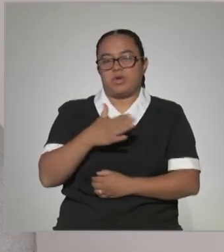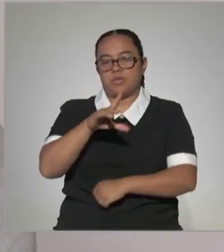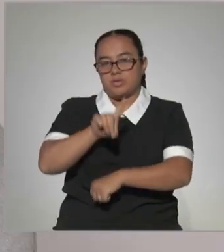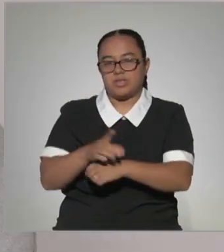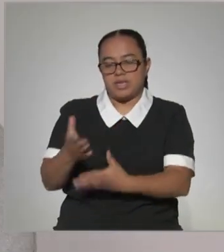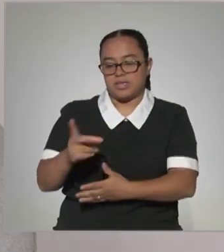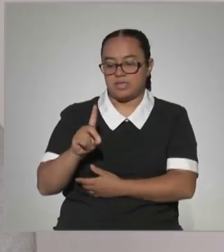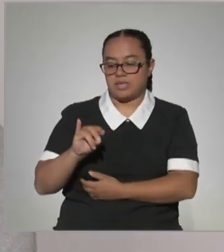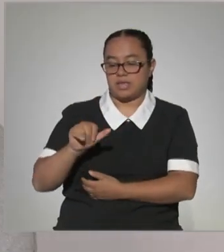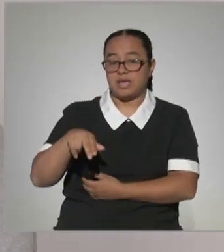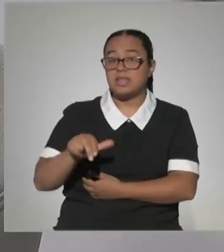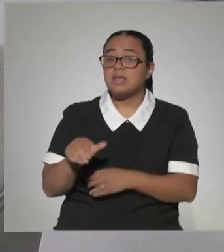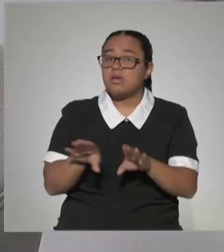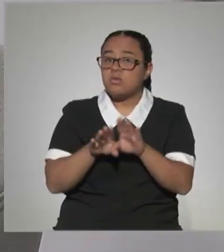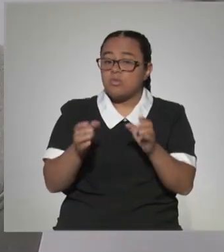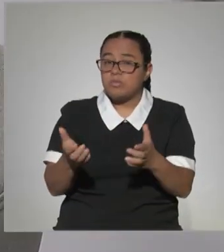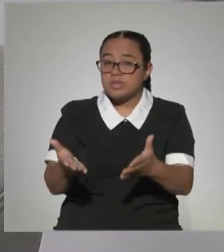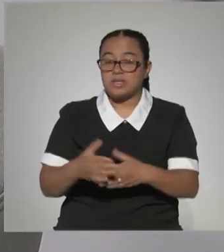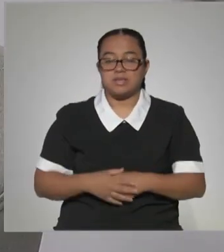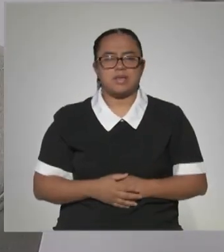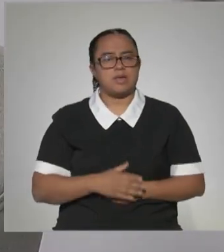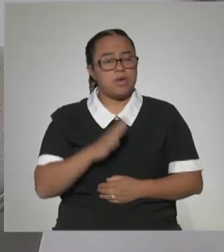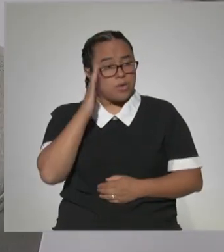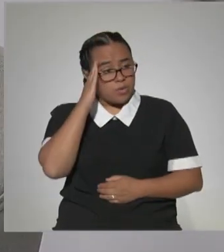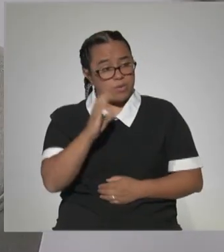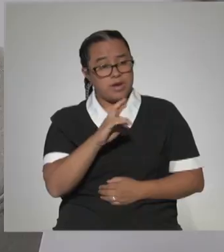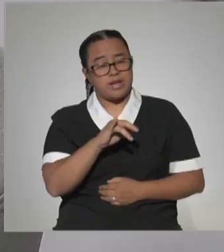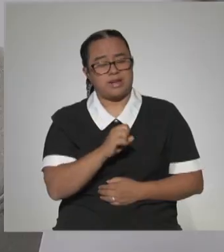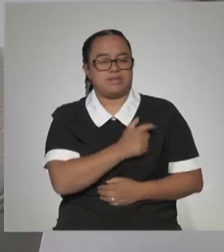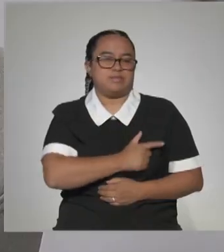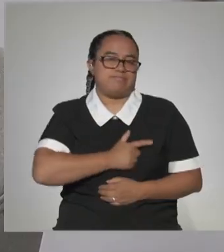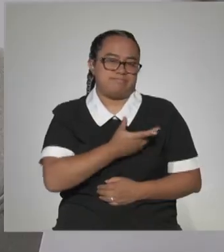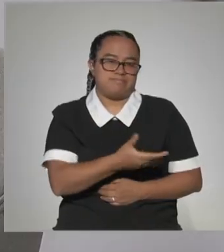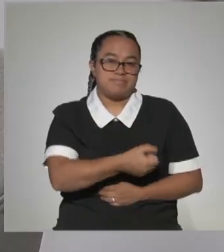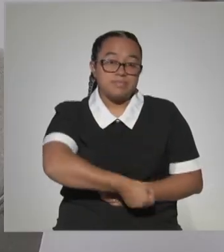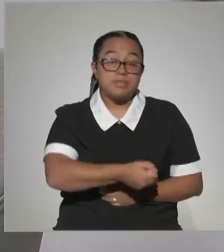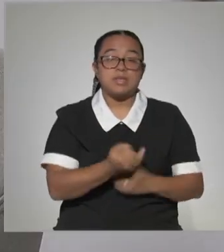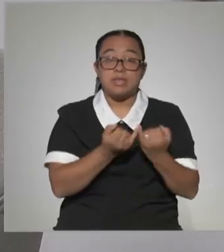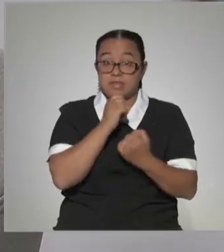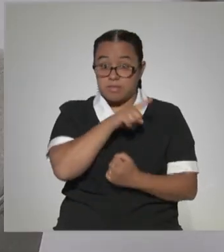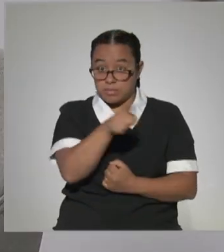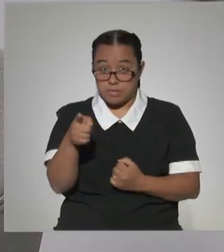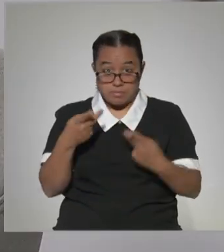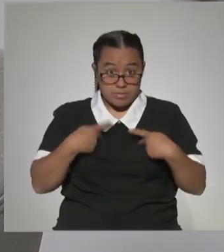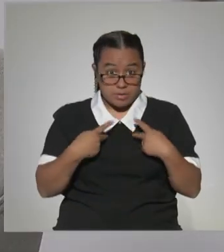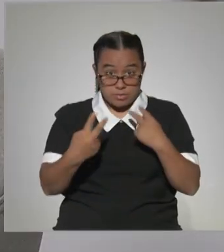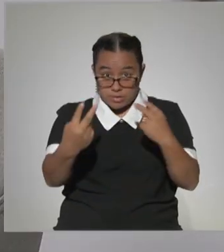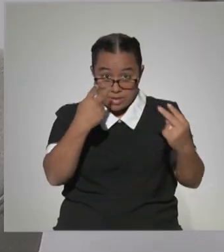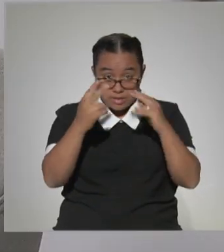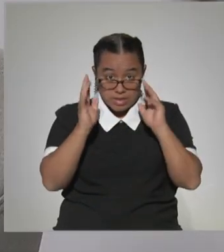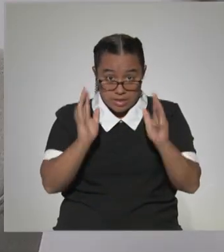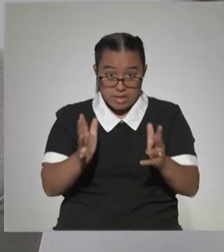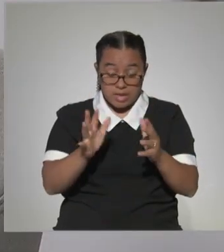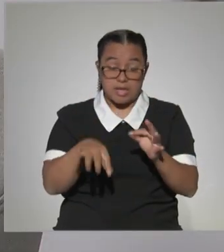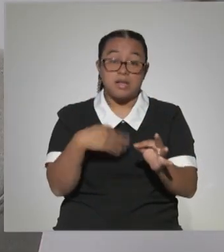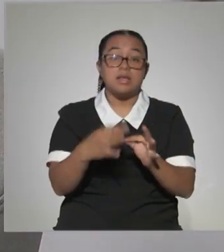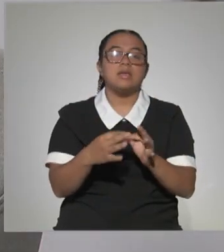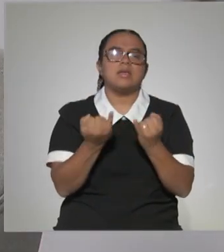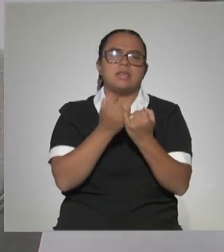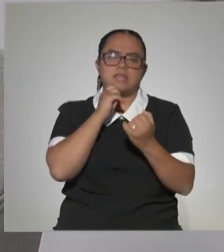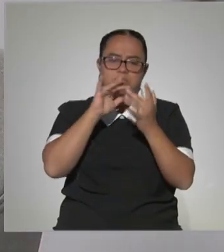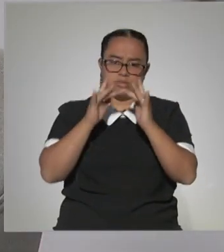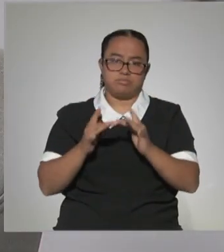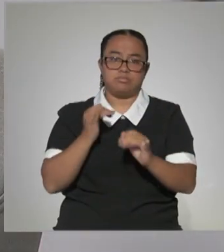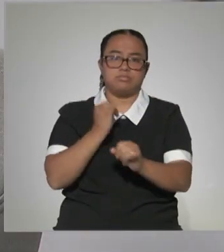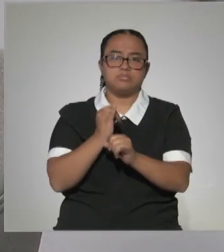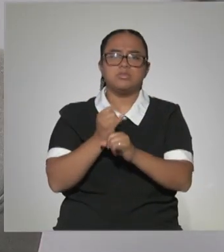Diana Laura. Dianita, ¿cómo estás? Hola, Cris, qué gusto saludarte y a ti que ya nos estás viendo en tu pantalla y en nuestras redes sociales. Recuerda